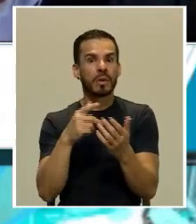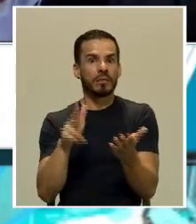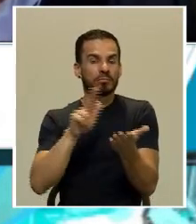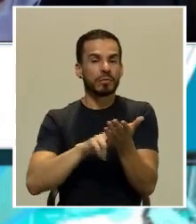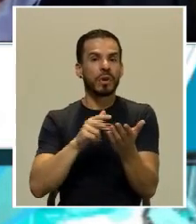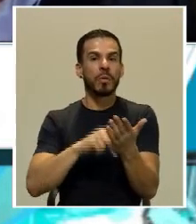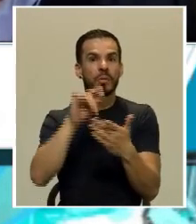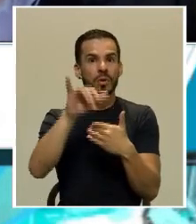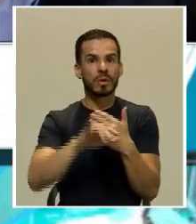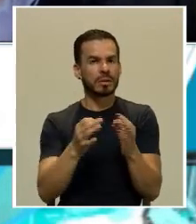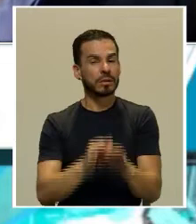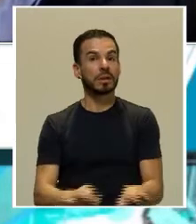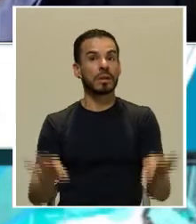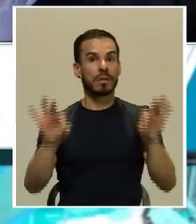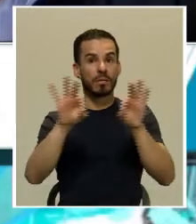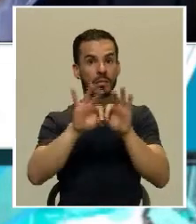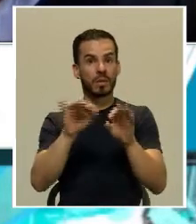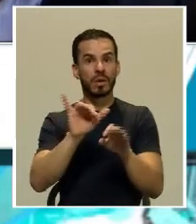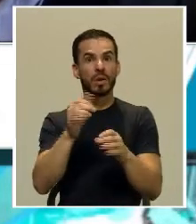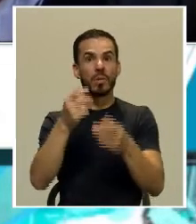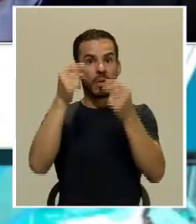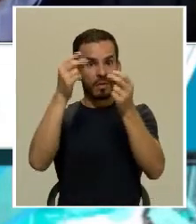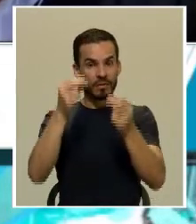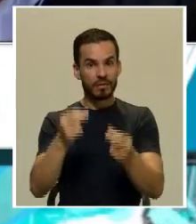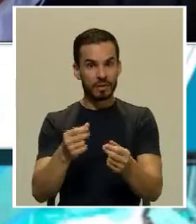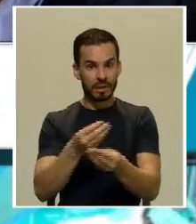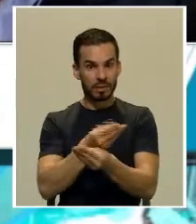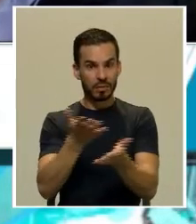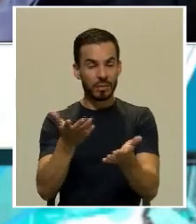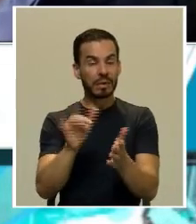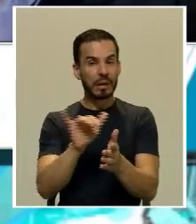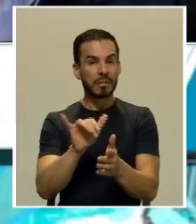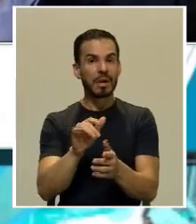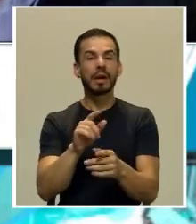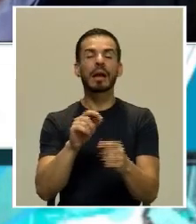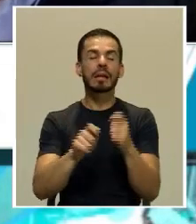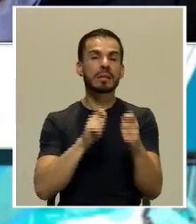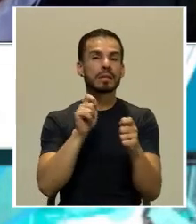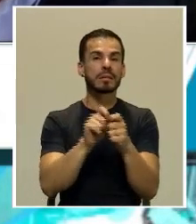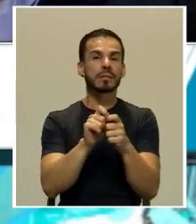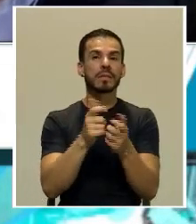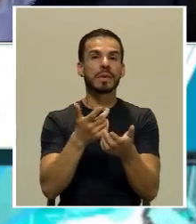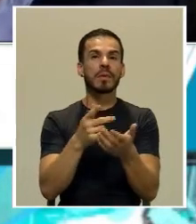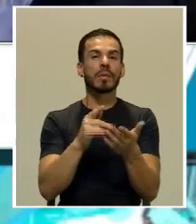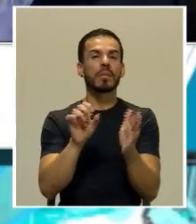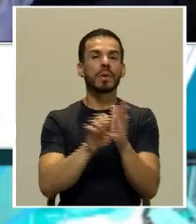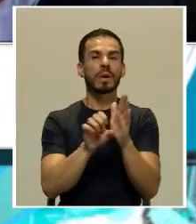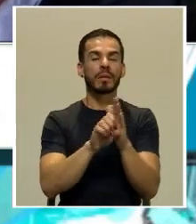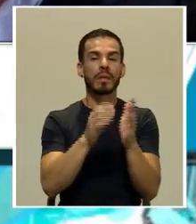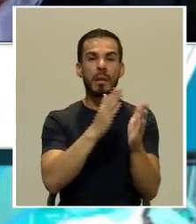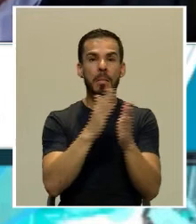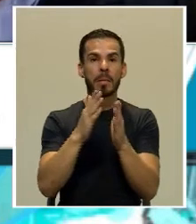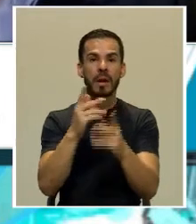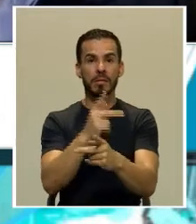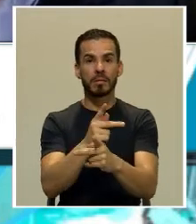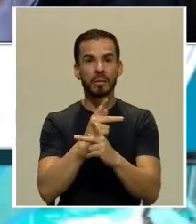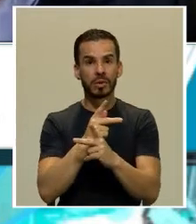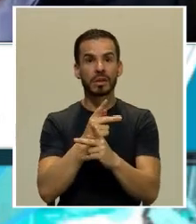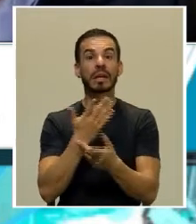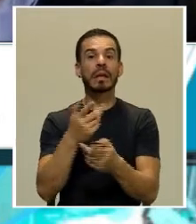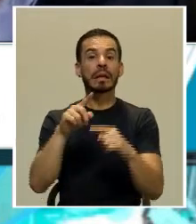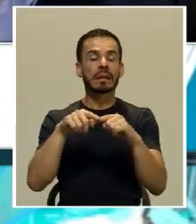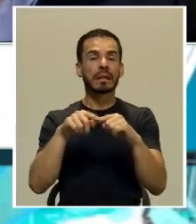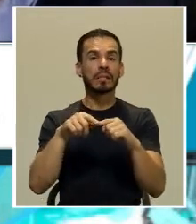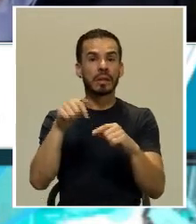tan importantes como las finanzas públicas, por supuesto, pero específicamente, por ejemplo, el plan Proteger, del